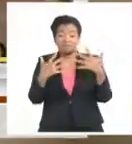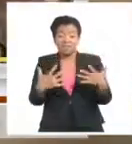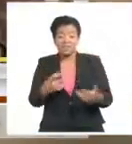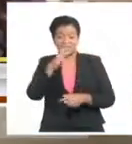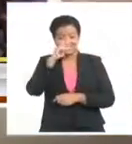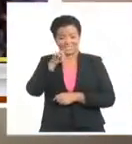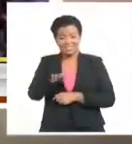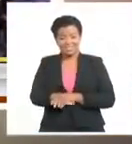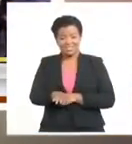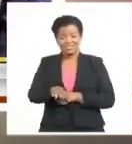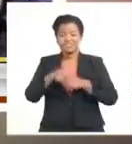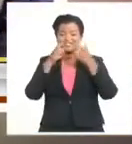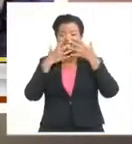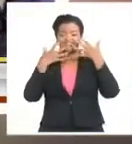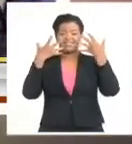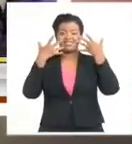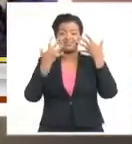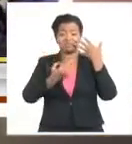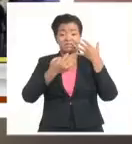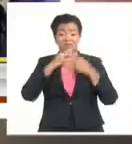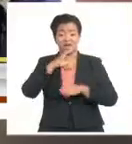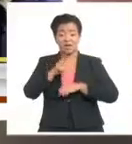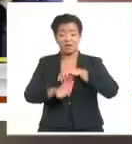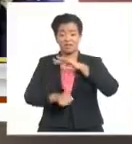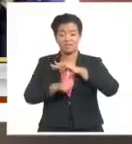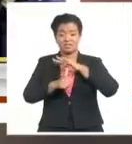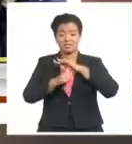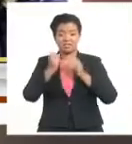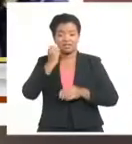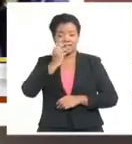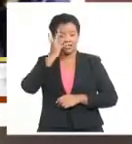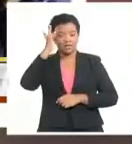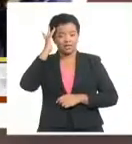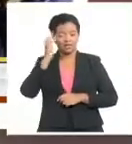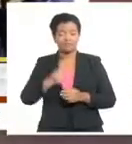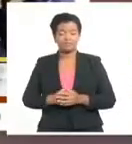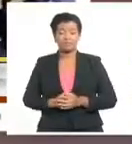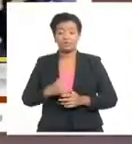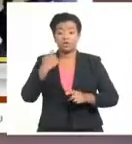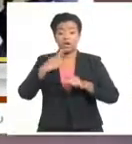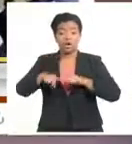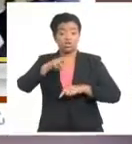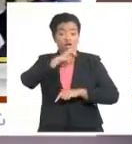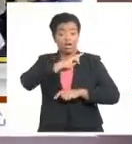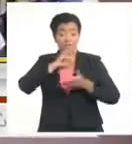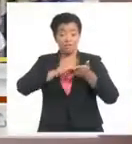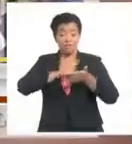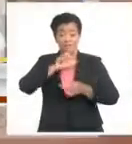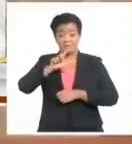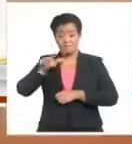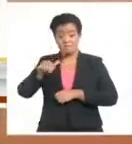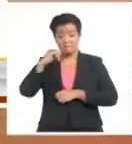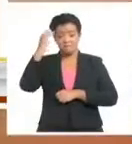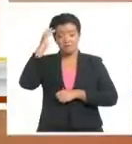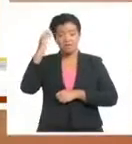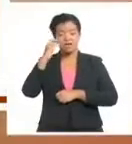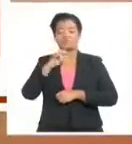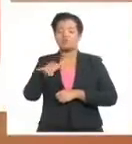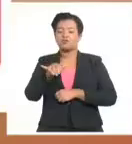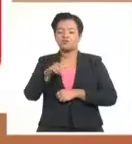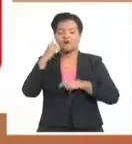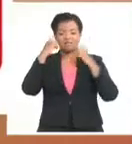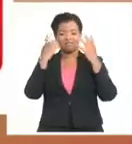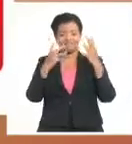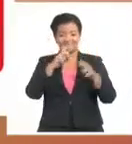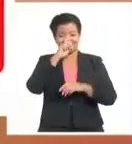expresó el mandatario cubano en la red social 'twitter' otros dirigentes del partido y el gobierno se sumaron a la felicitación a los infantes en su día